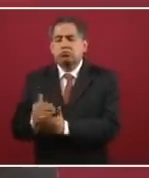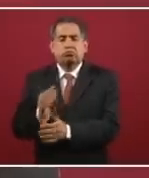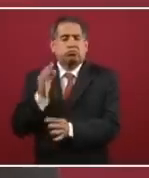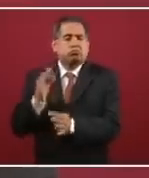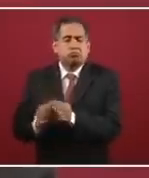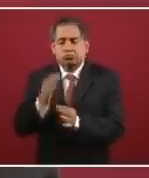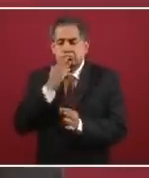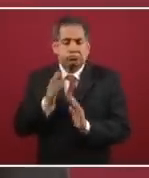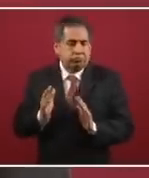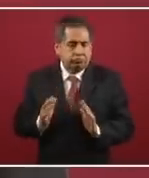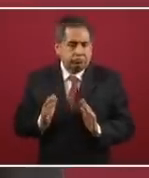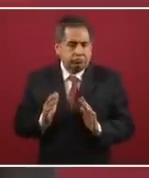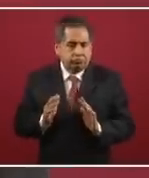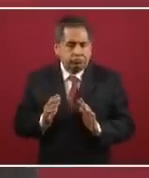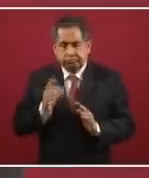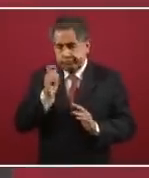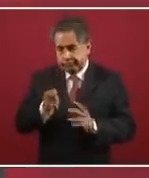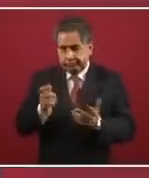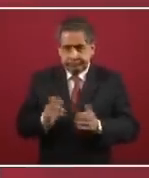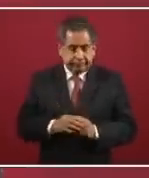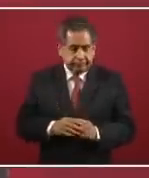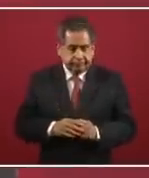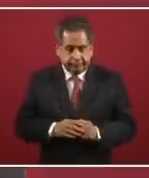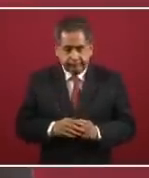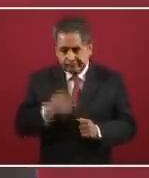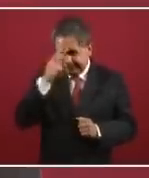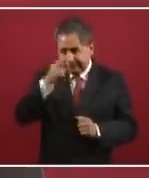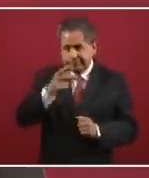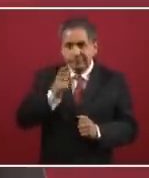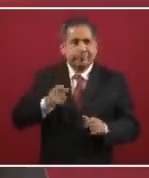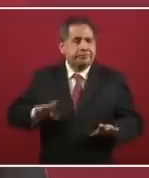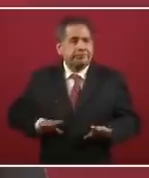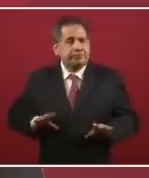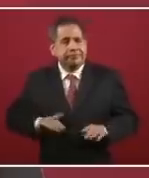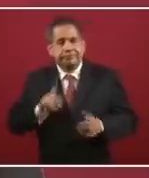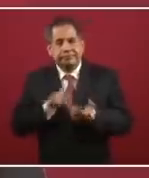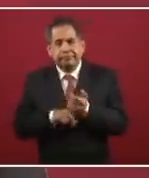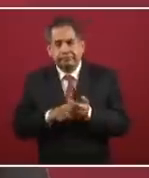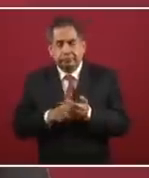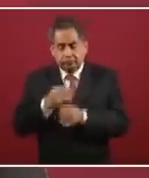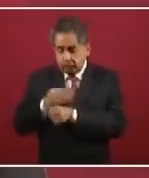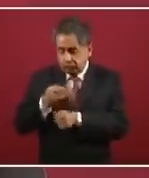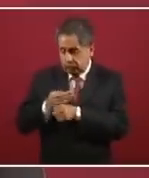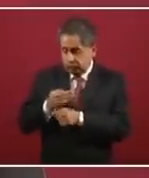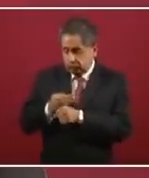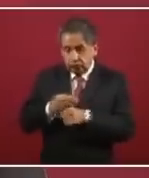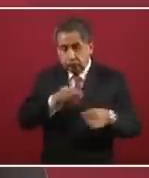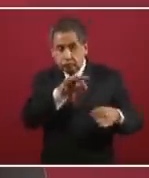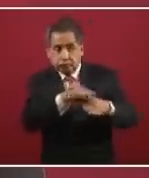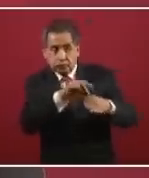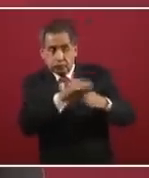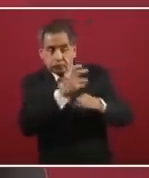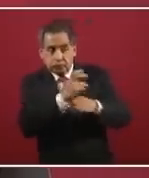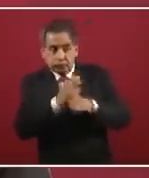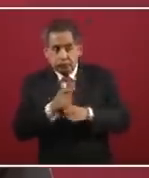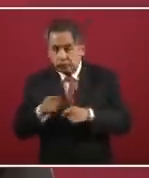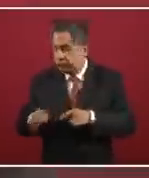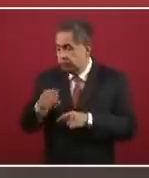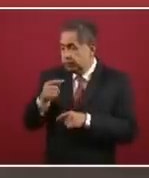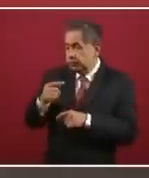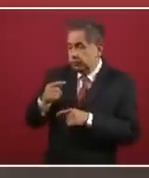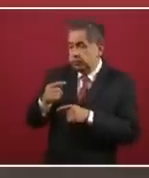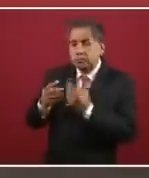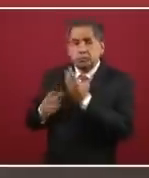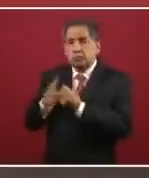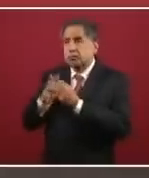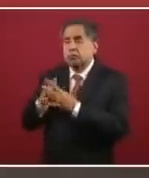posibles. Es decir, a México no le convendría tener en pleno proceso electoral de Estados Unidos números muy altos de